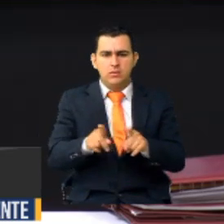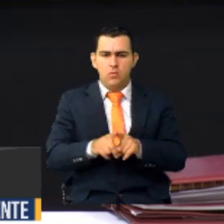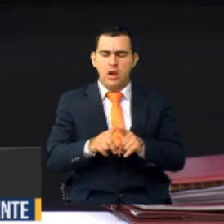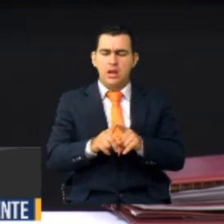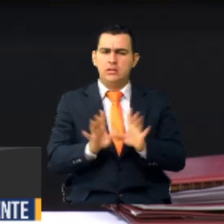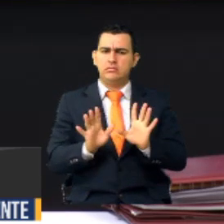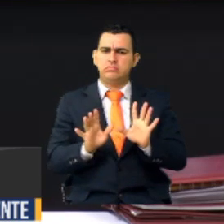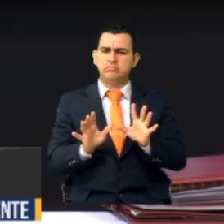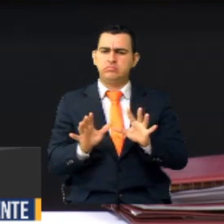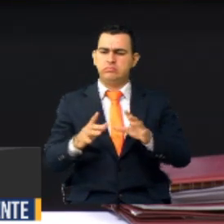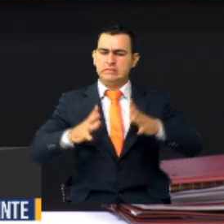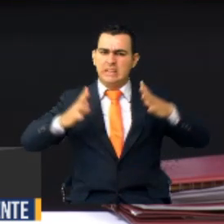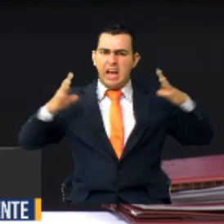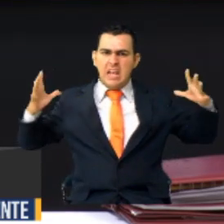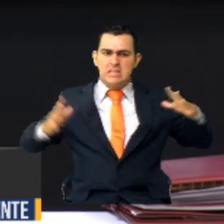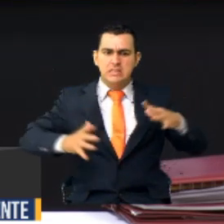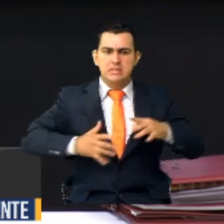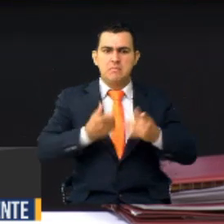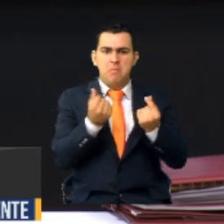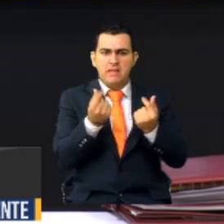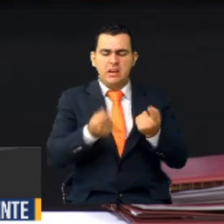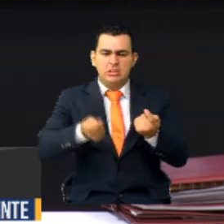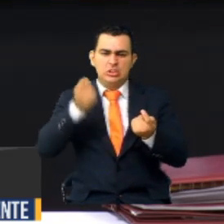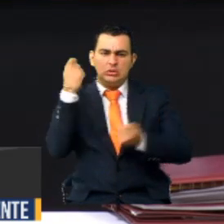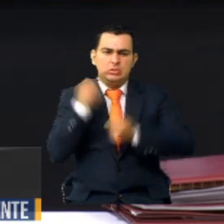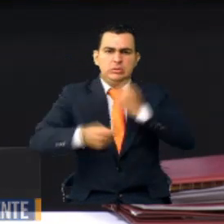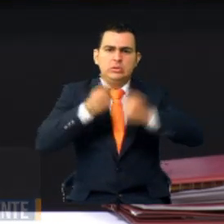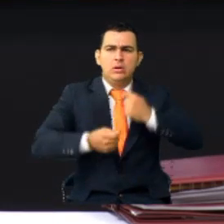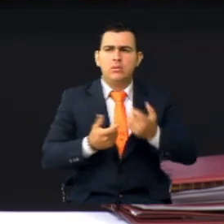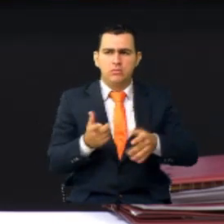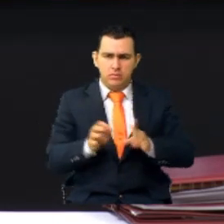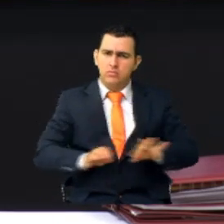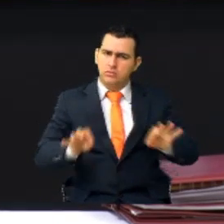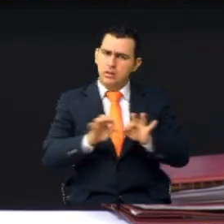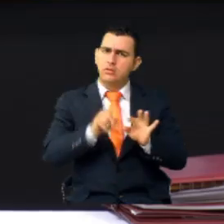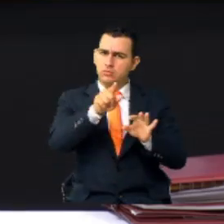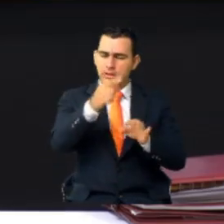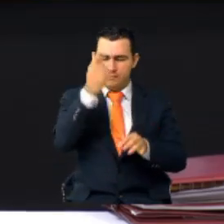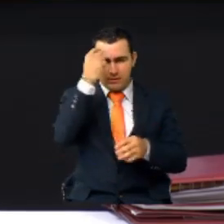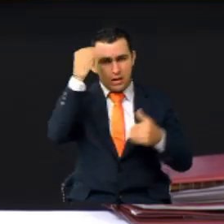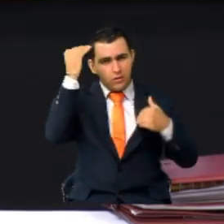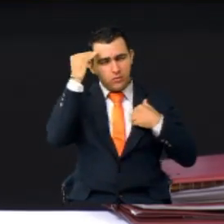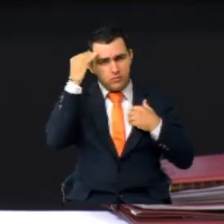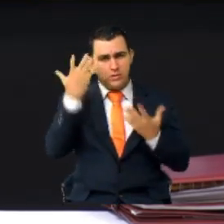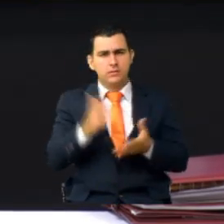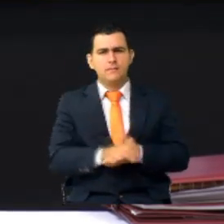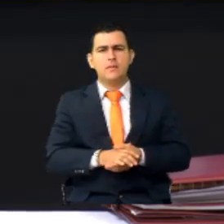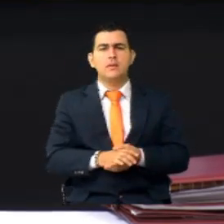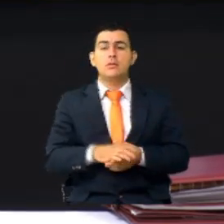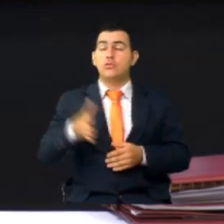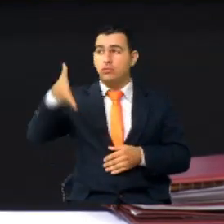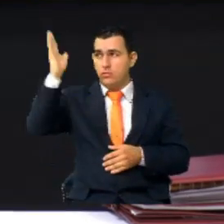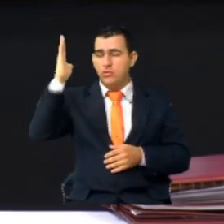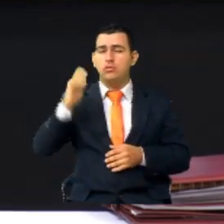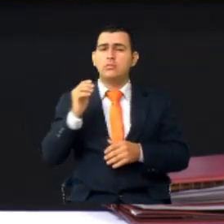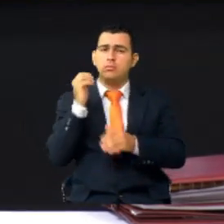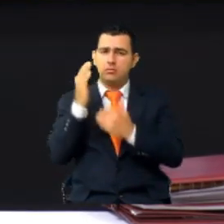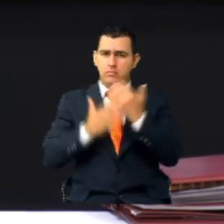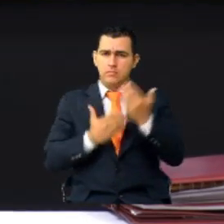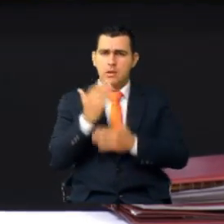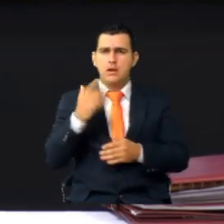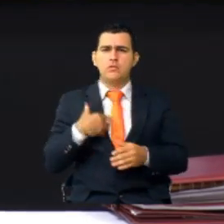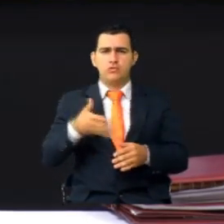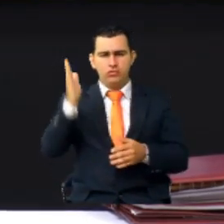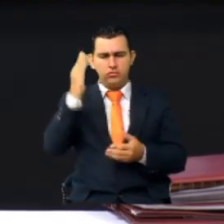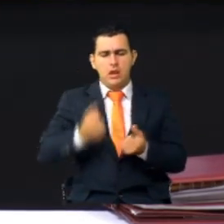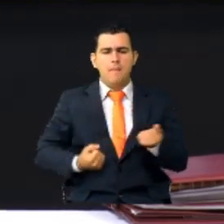vote libremente. Horacio Naho, el alcalde de todos, Barrancabermeja, la ciudad de Dios. De la mano de Dios y con el apoyo del pueblo lo